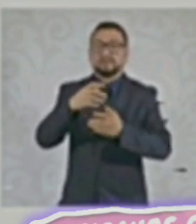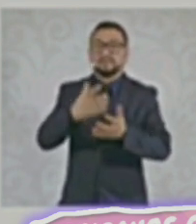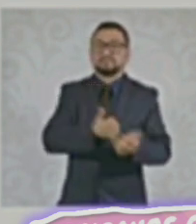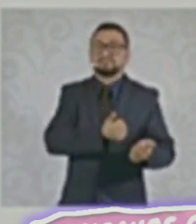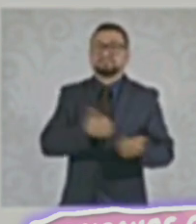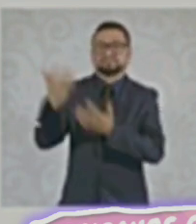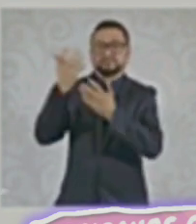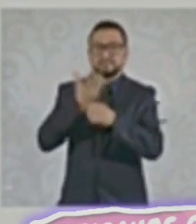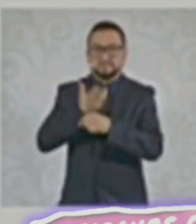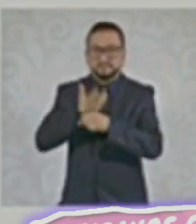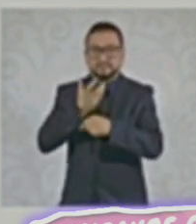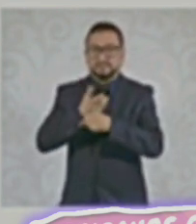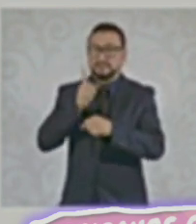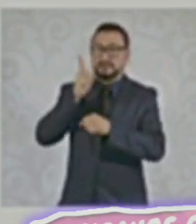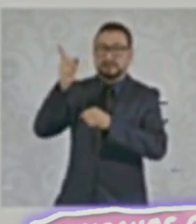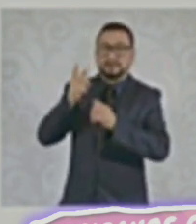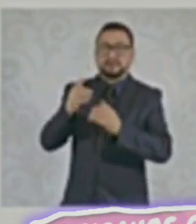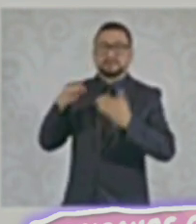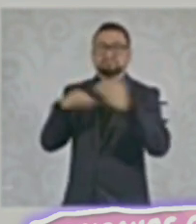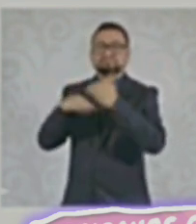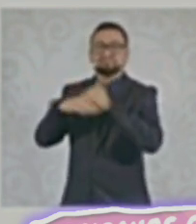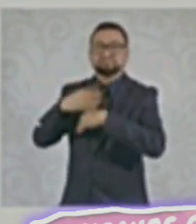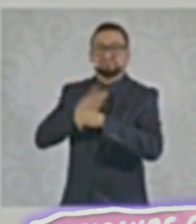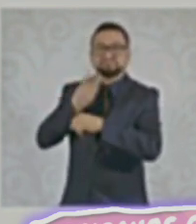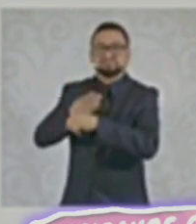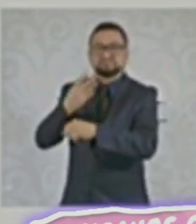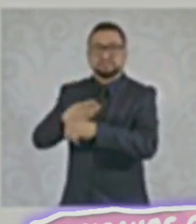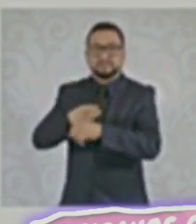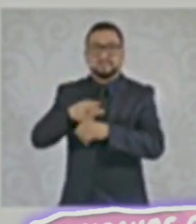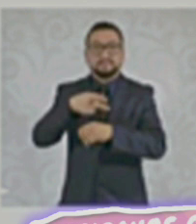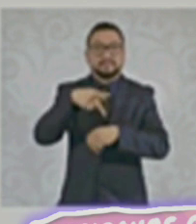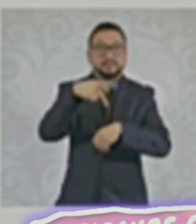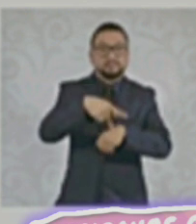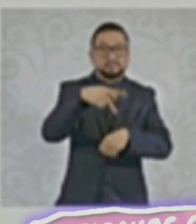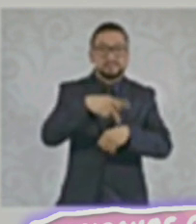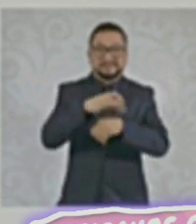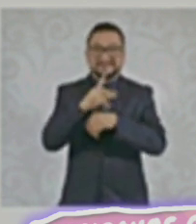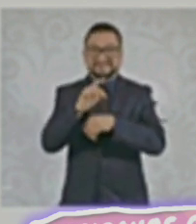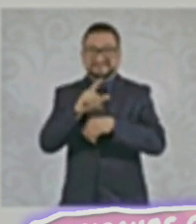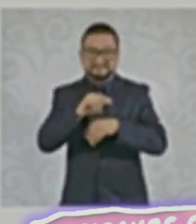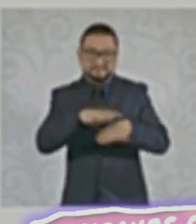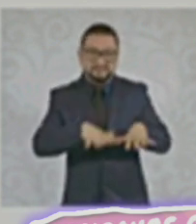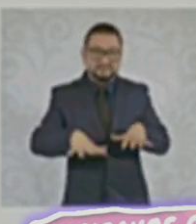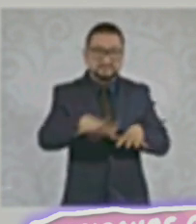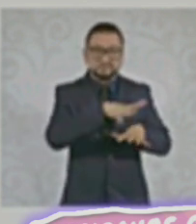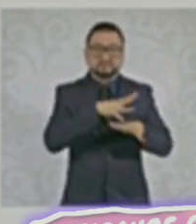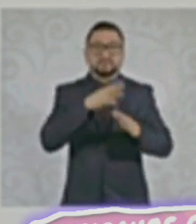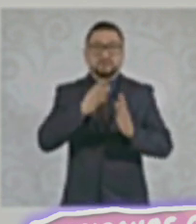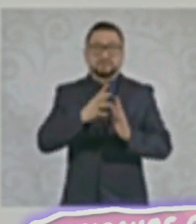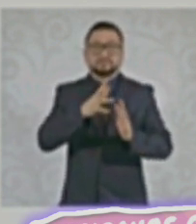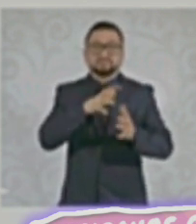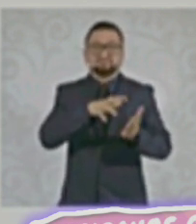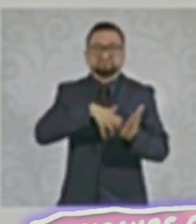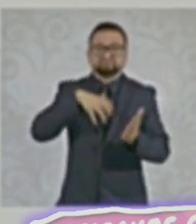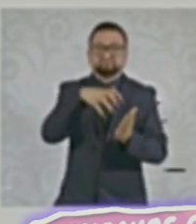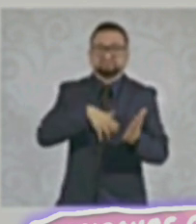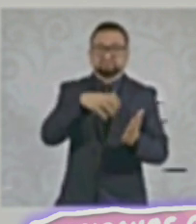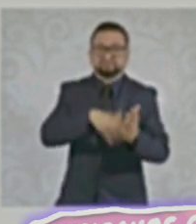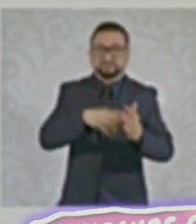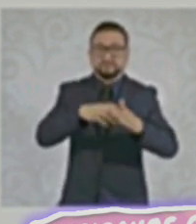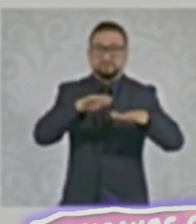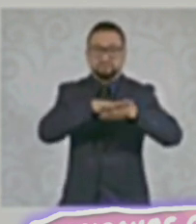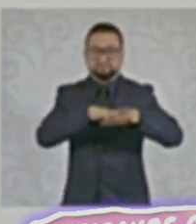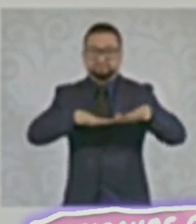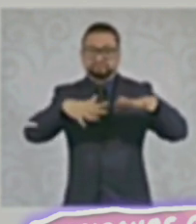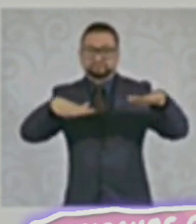Estados Unidos para construir carreteras, y la explotación de roca caliza se fue incluso por debajo del manto freático de